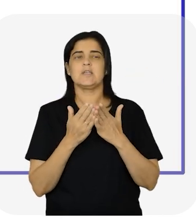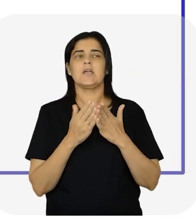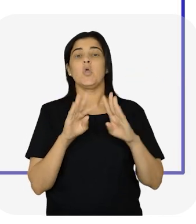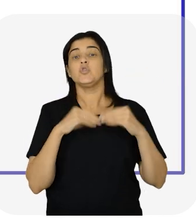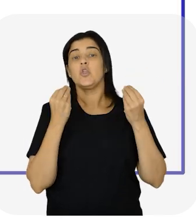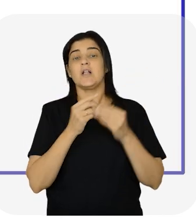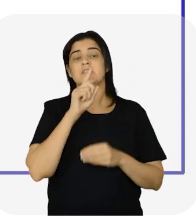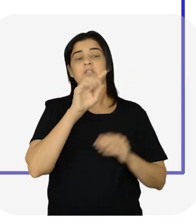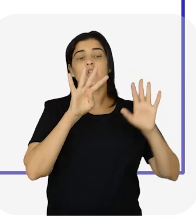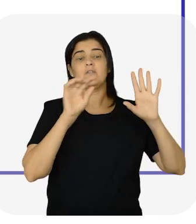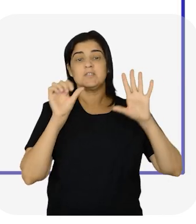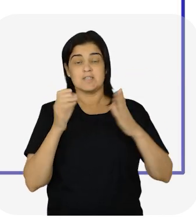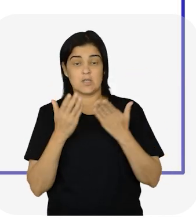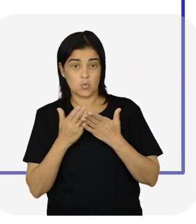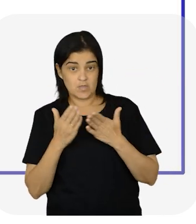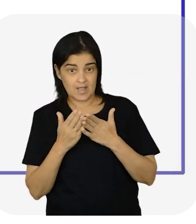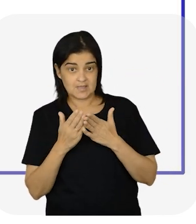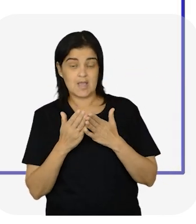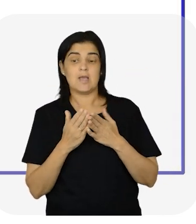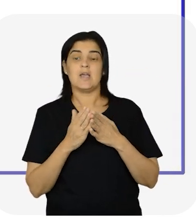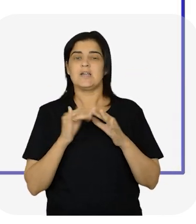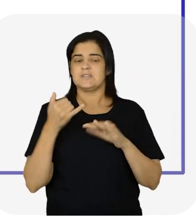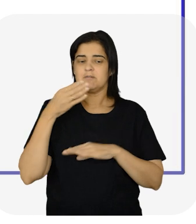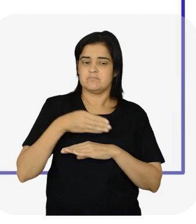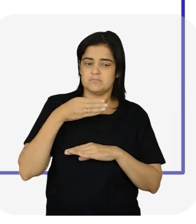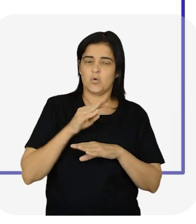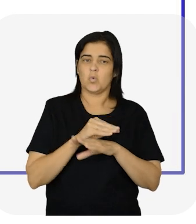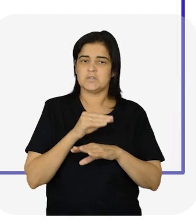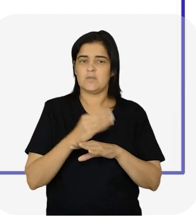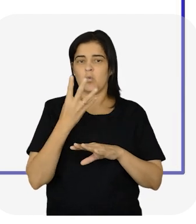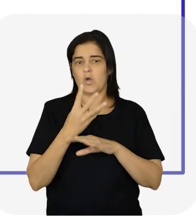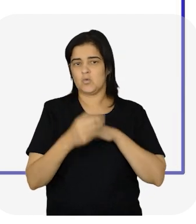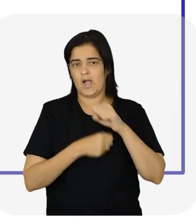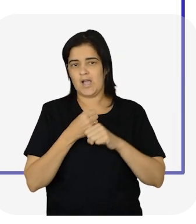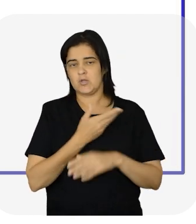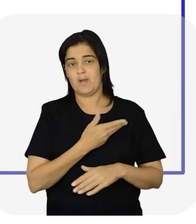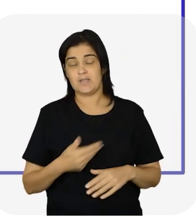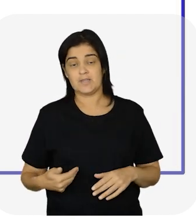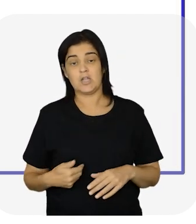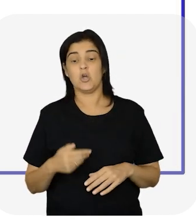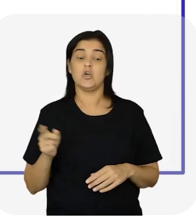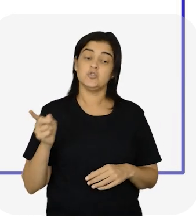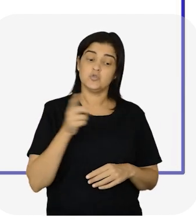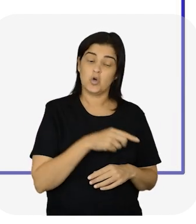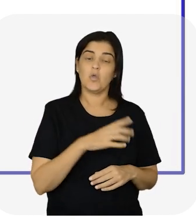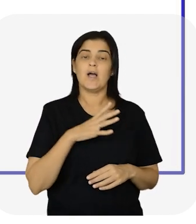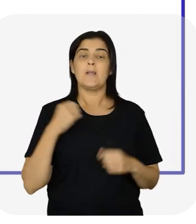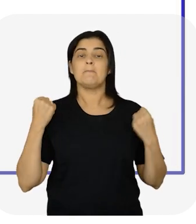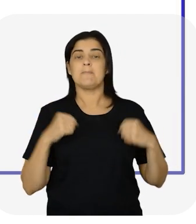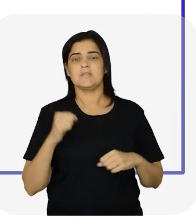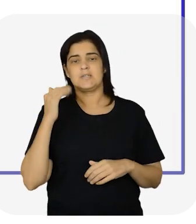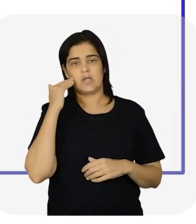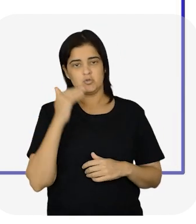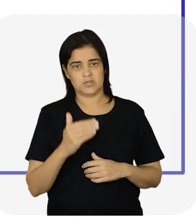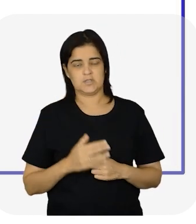total de 196 estudiantes que tenemos cursando cuarto año de magisterio, y todos ellos están cursando la práctica